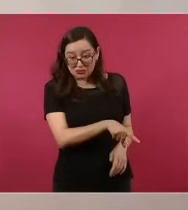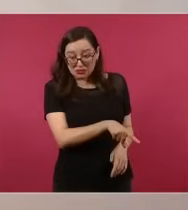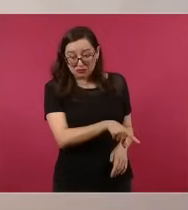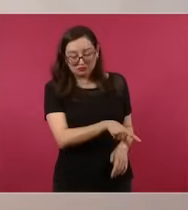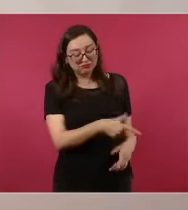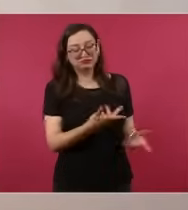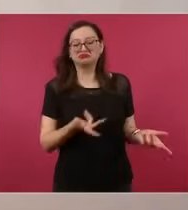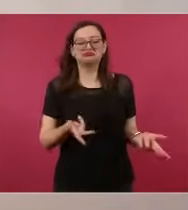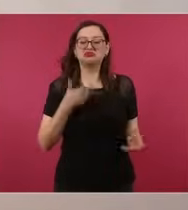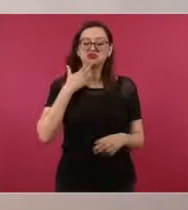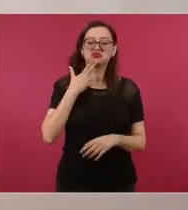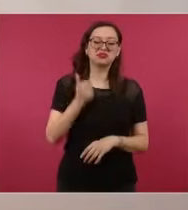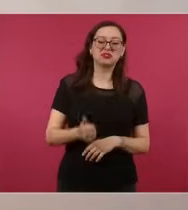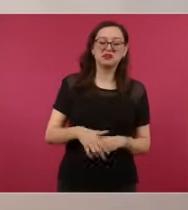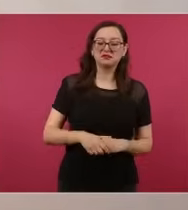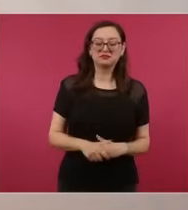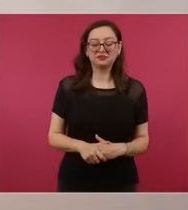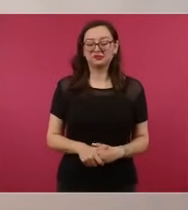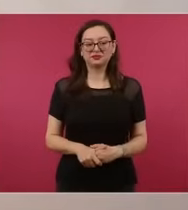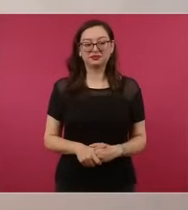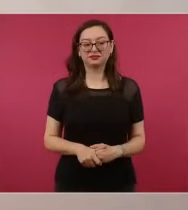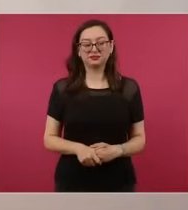ya no.